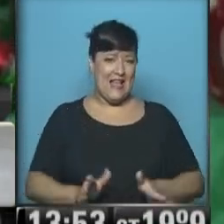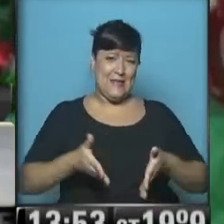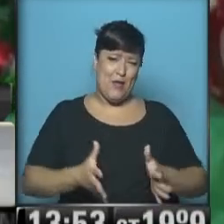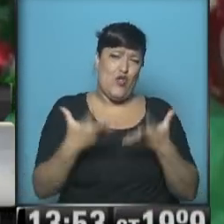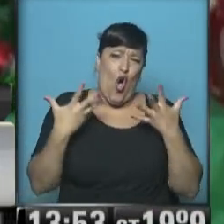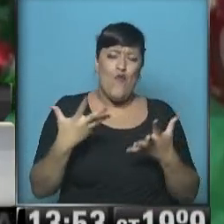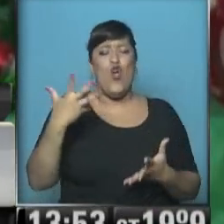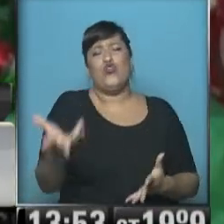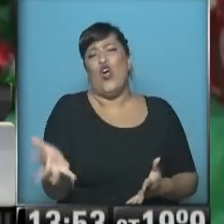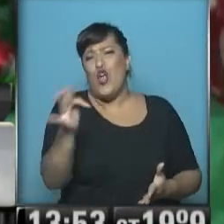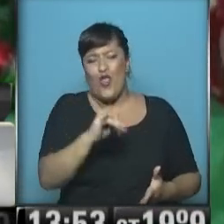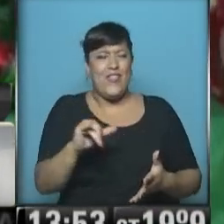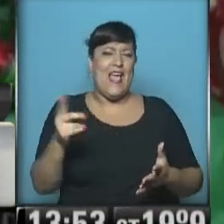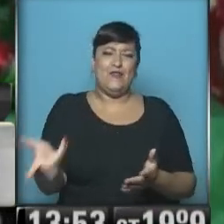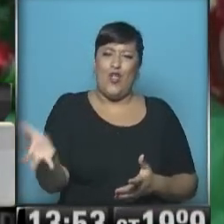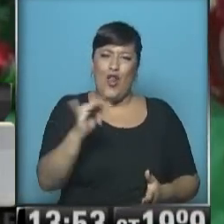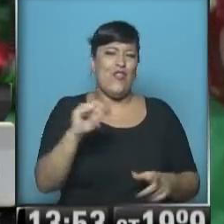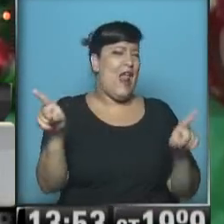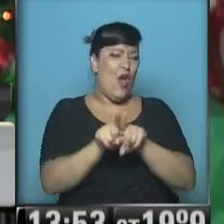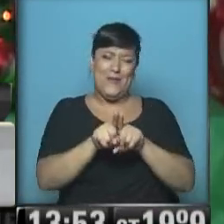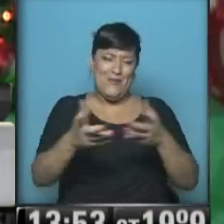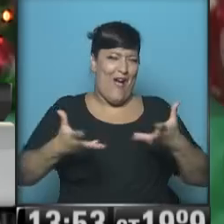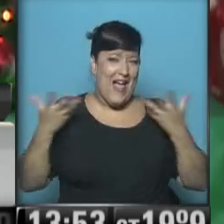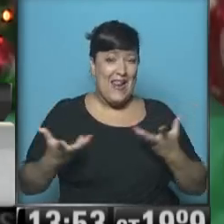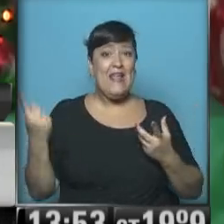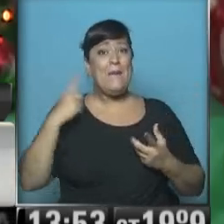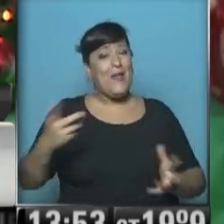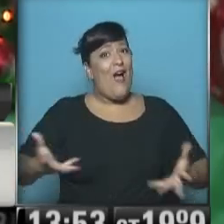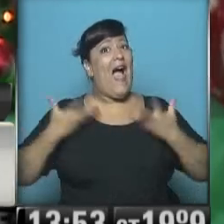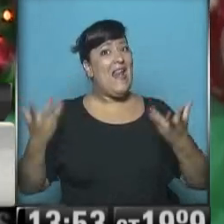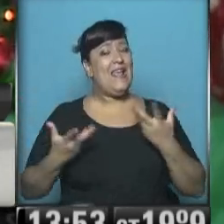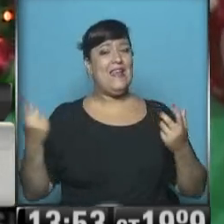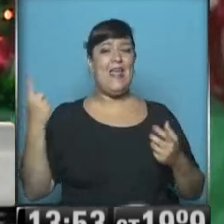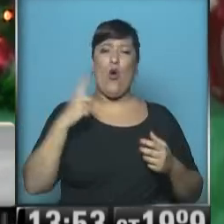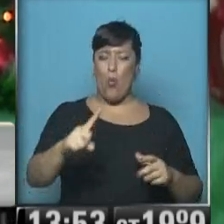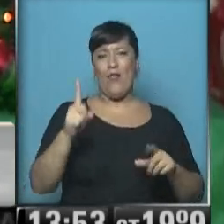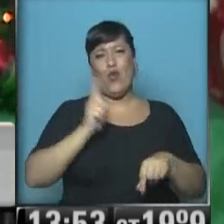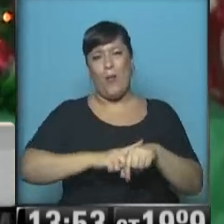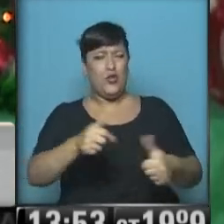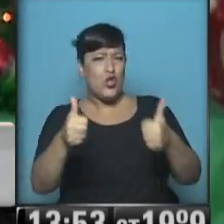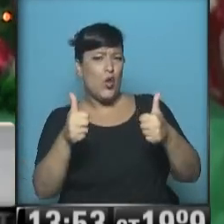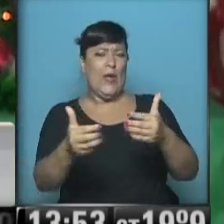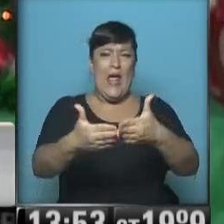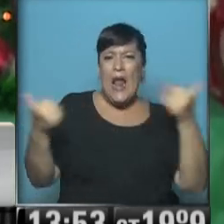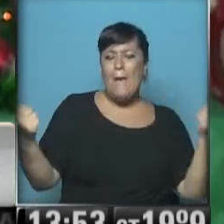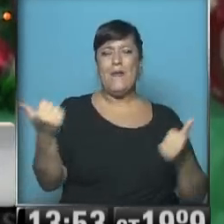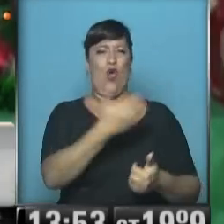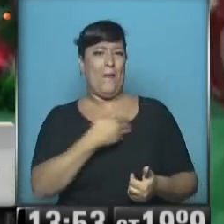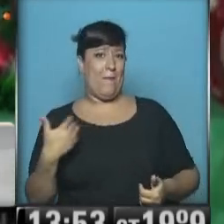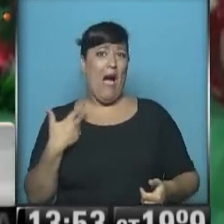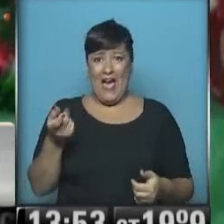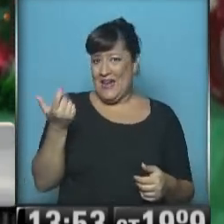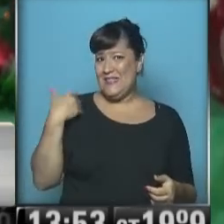cada día del año, todos los días es lo mismo. Y con mucha alegría cuando está todo bien y es todo rápido y la mamá, como ustedes la